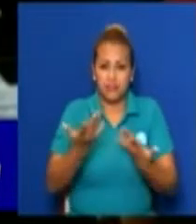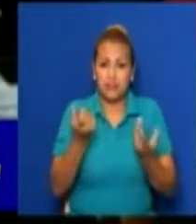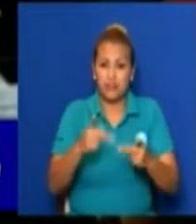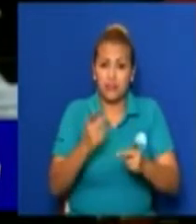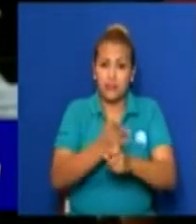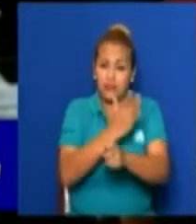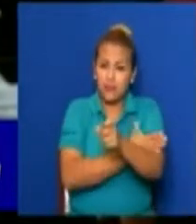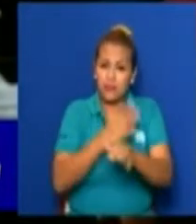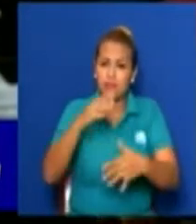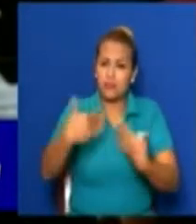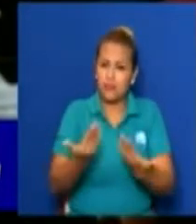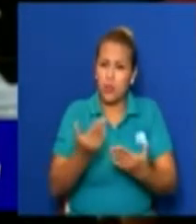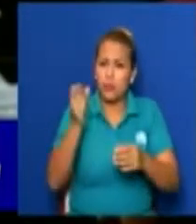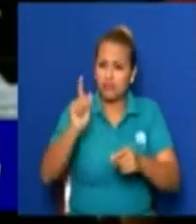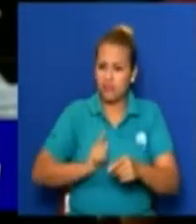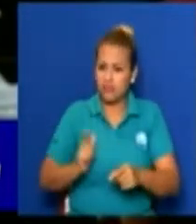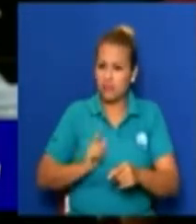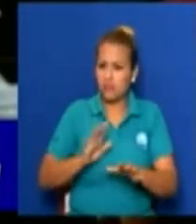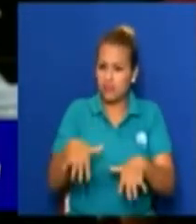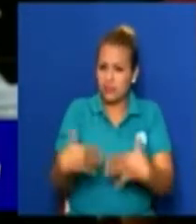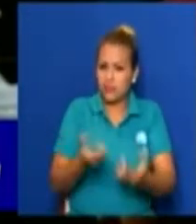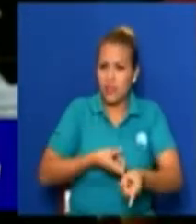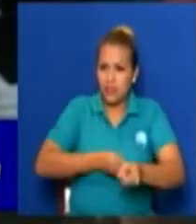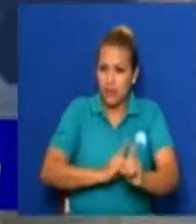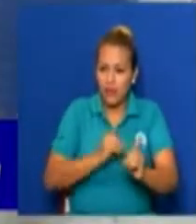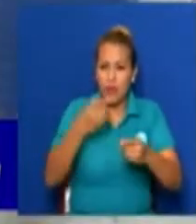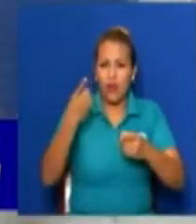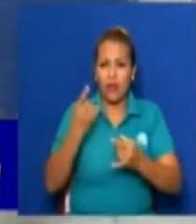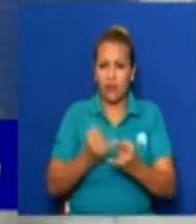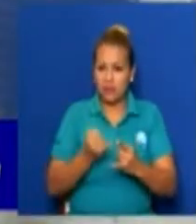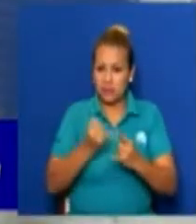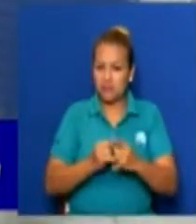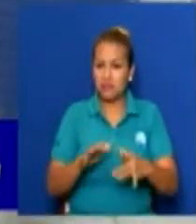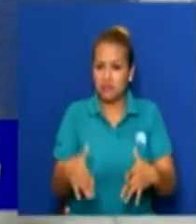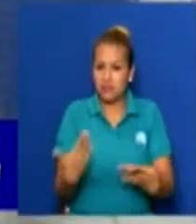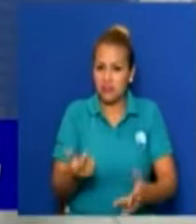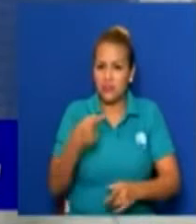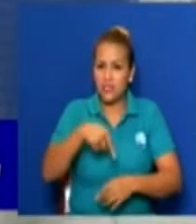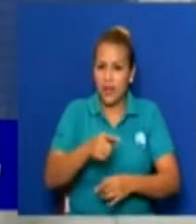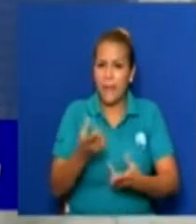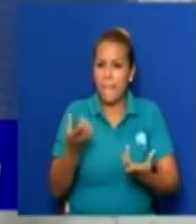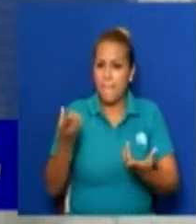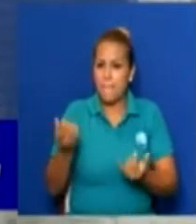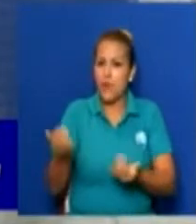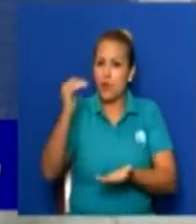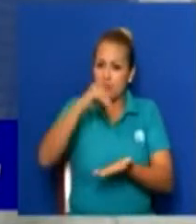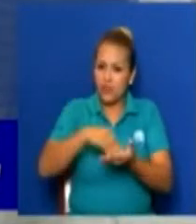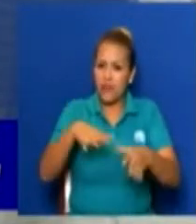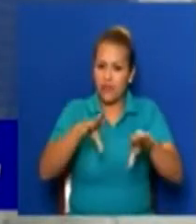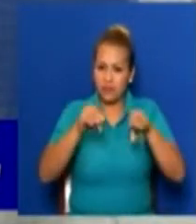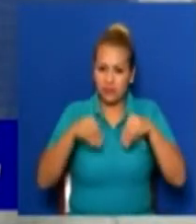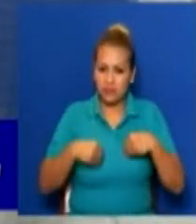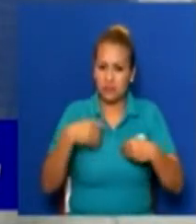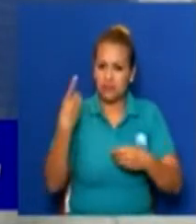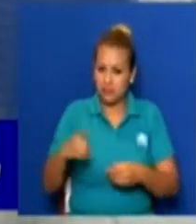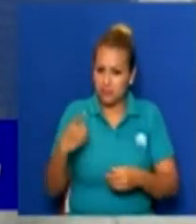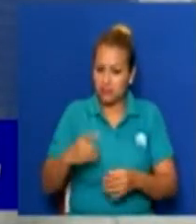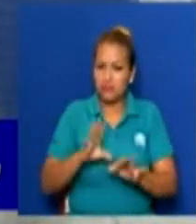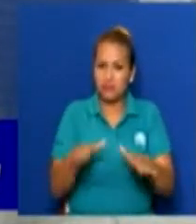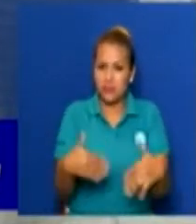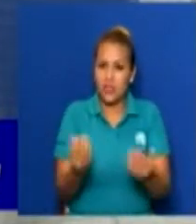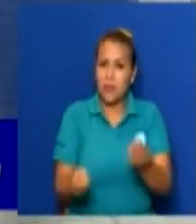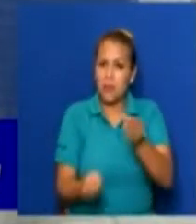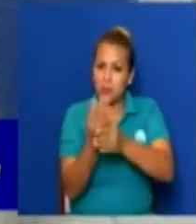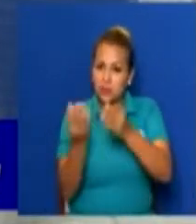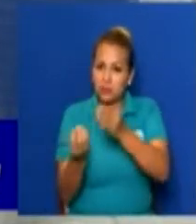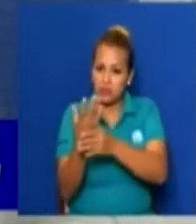luchado porque tengamos una igualdad de género, porque tengamos una restitución de derechos, porque las mujeres nos estemos incorporando